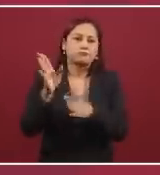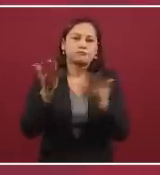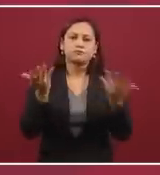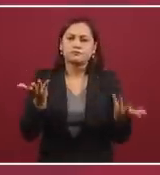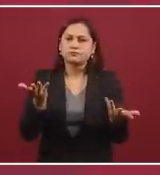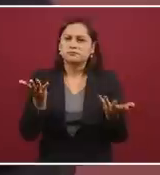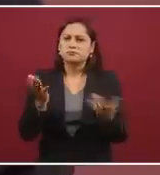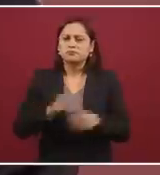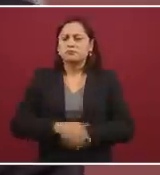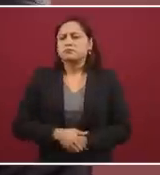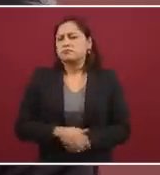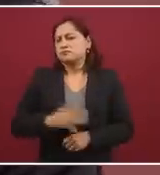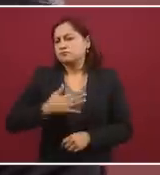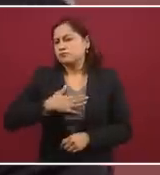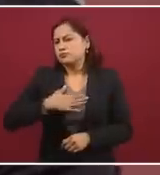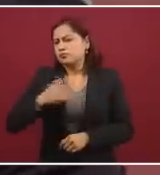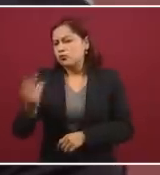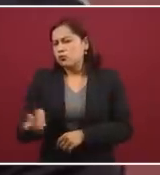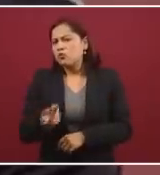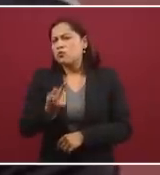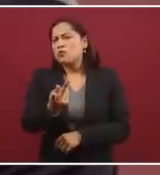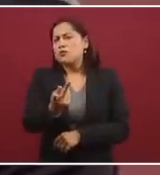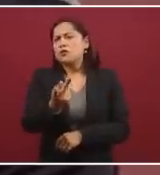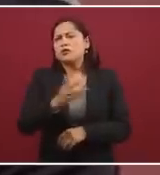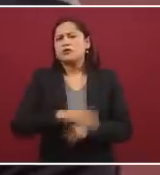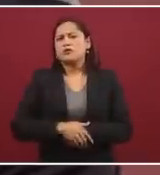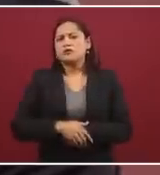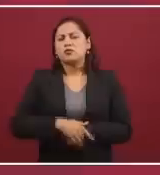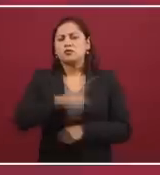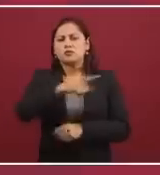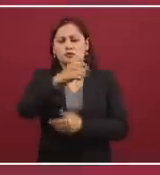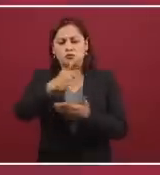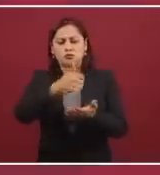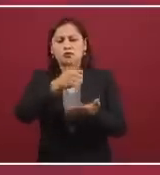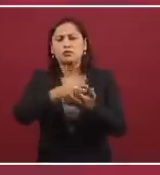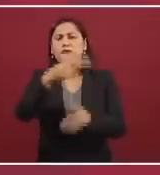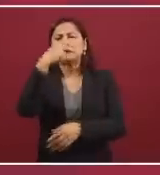son los habitantes de enesa